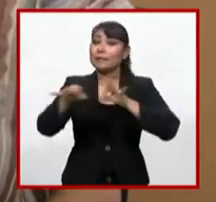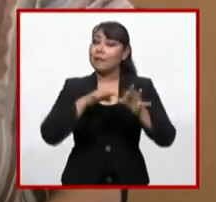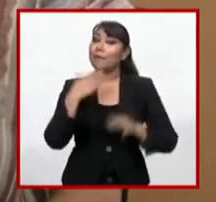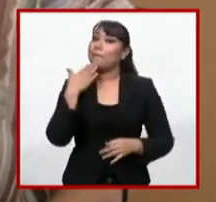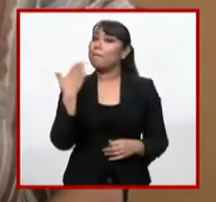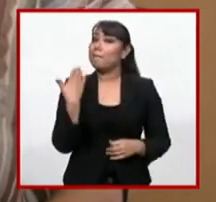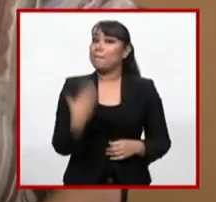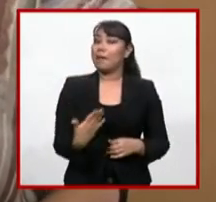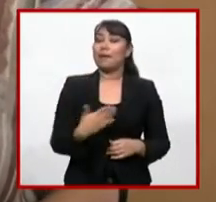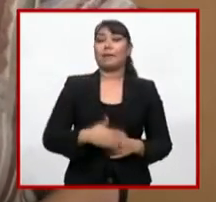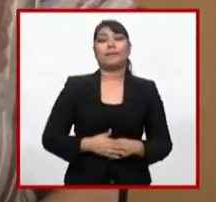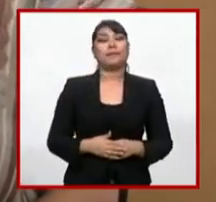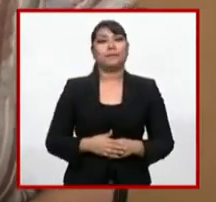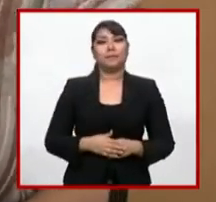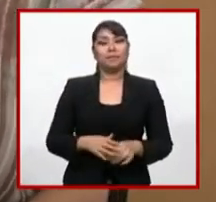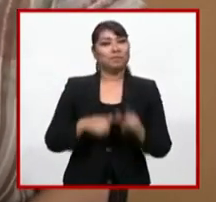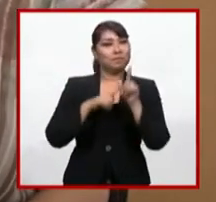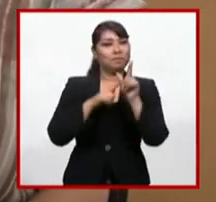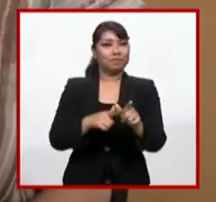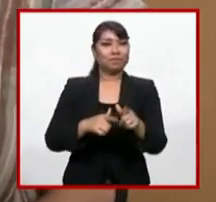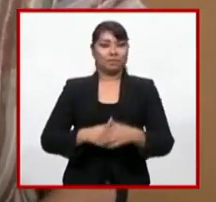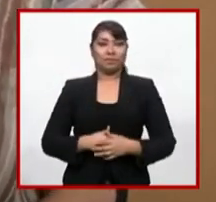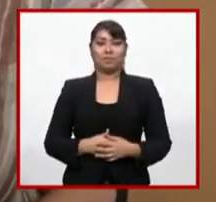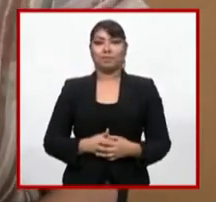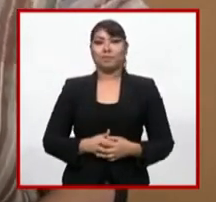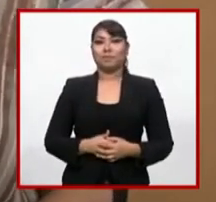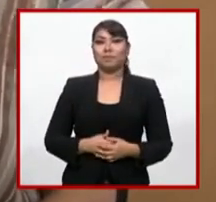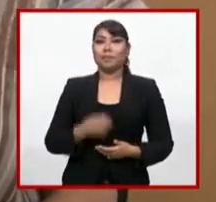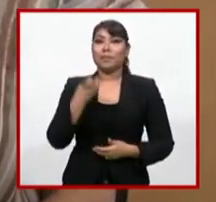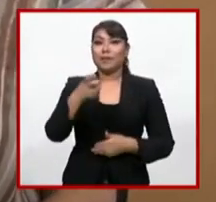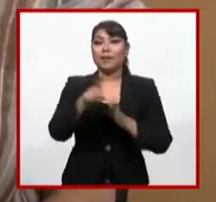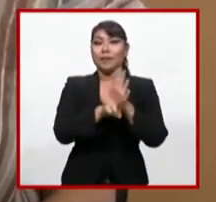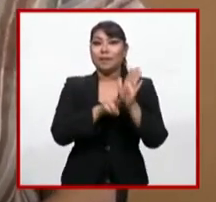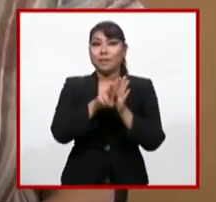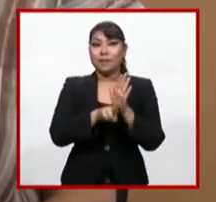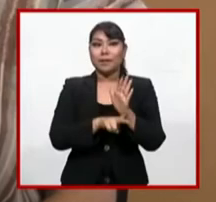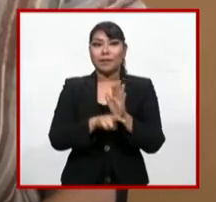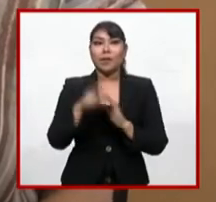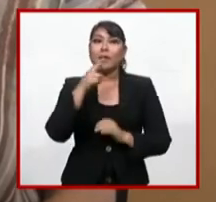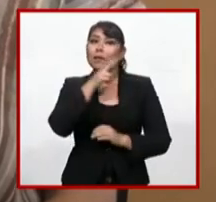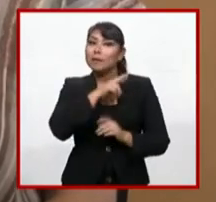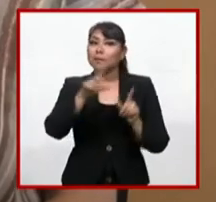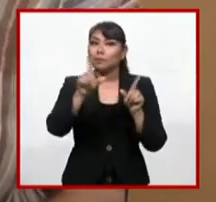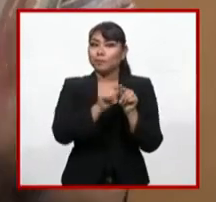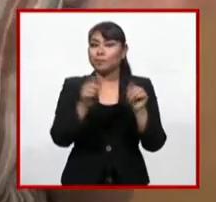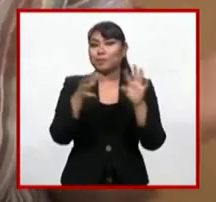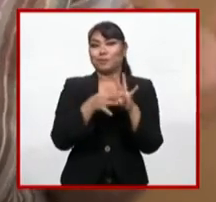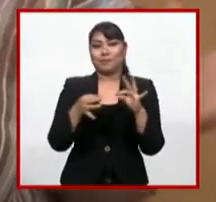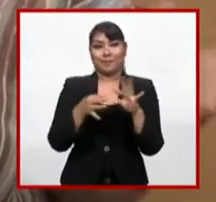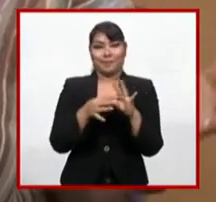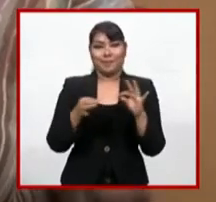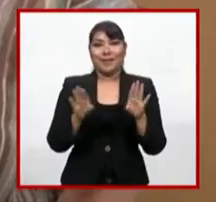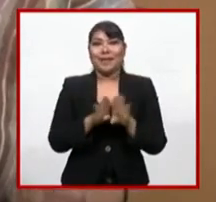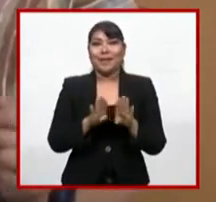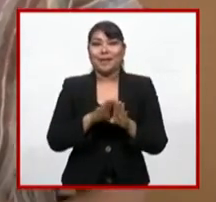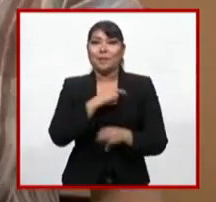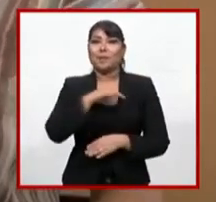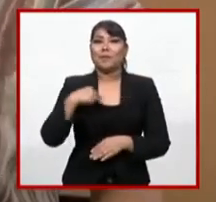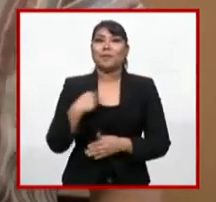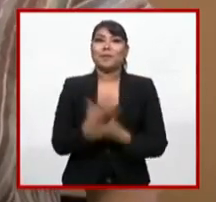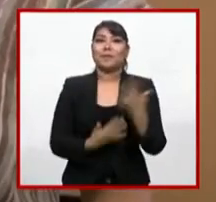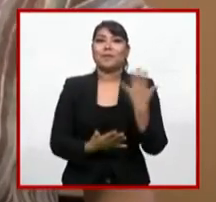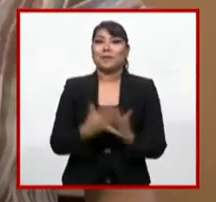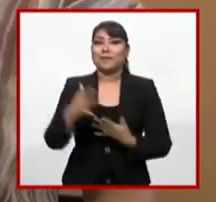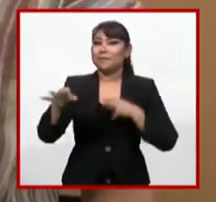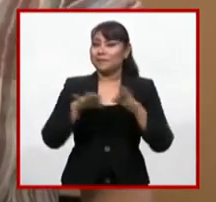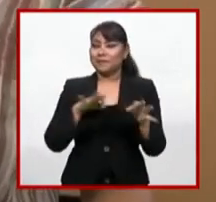manera eficaz y eficiente. Con este video, en tan solo unos minutos, te diremos el gran trabajo que ha